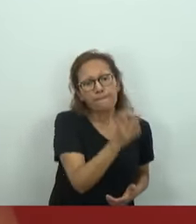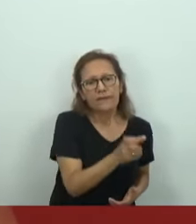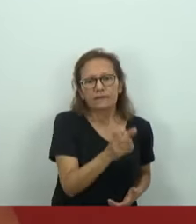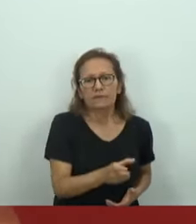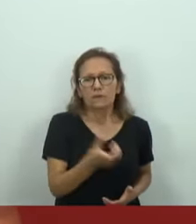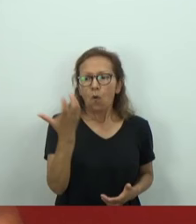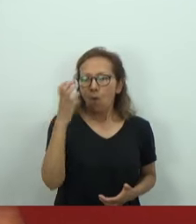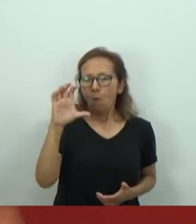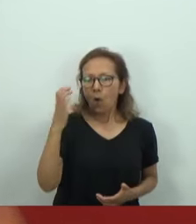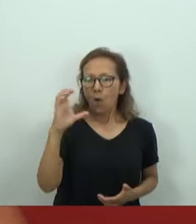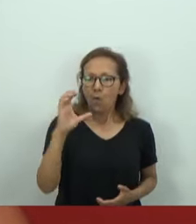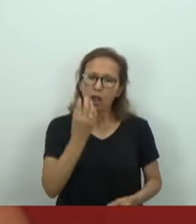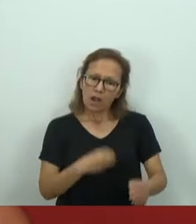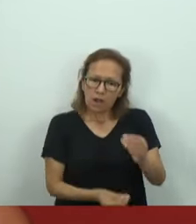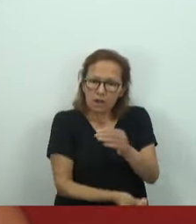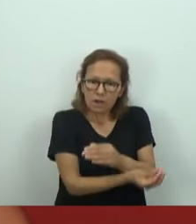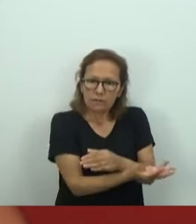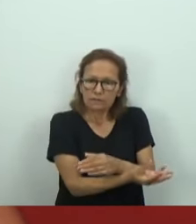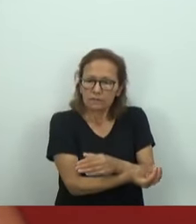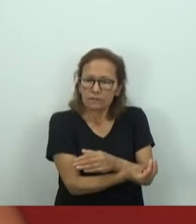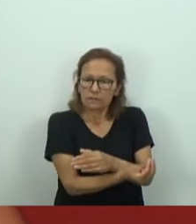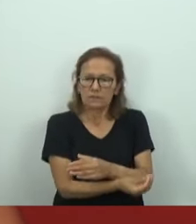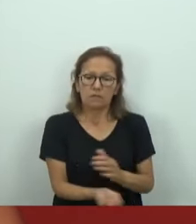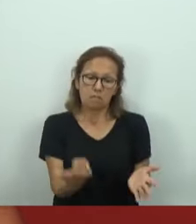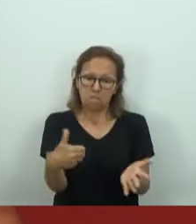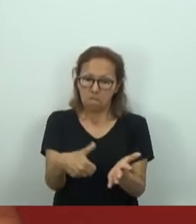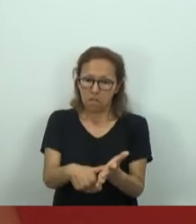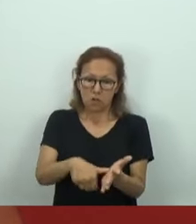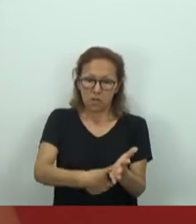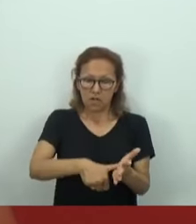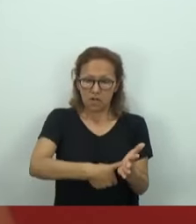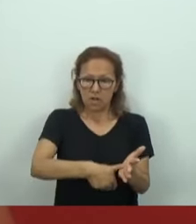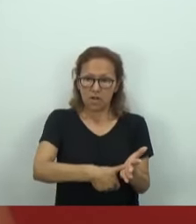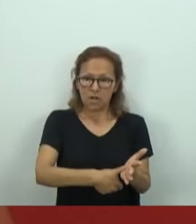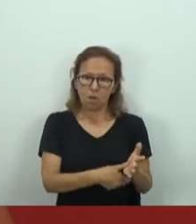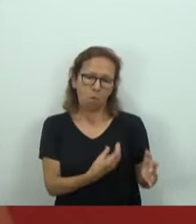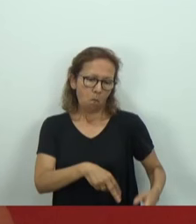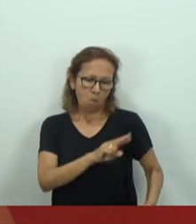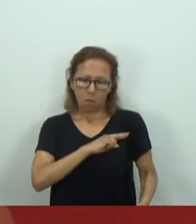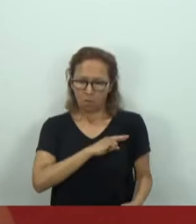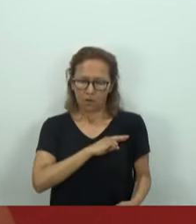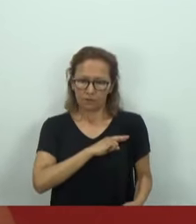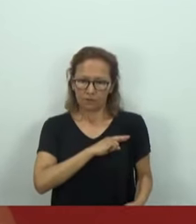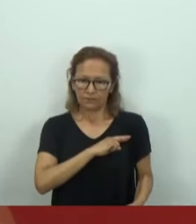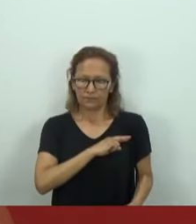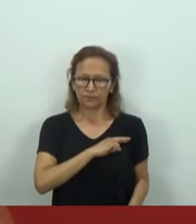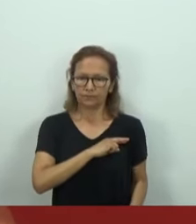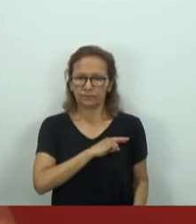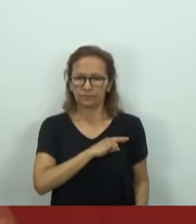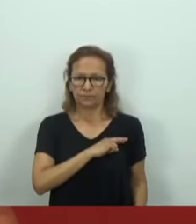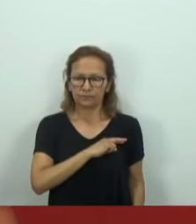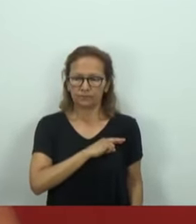Son colombianos de carne, sí, pero de identidad son